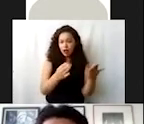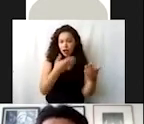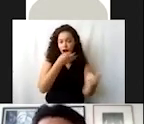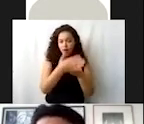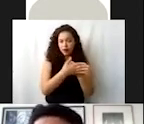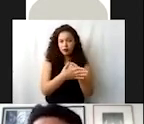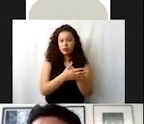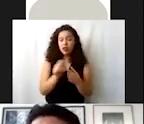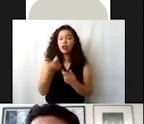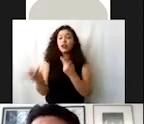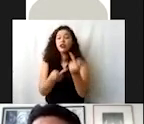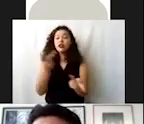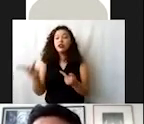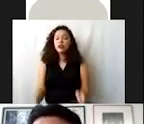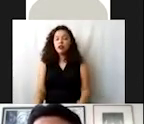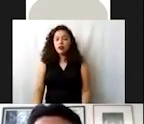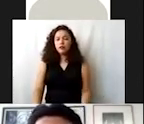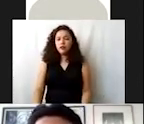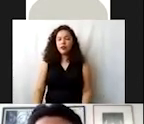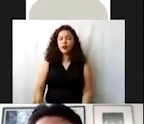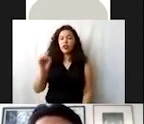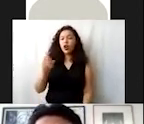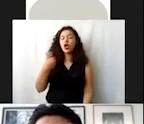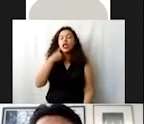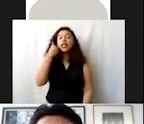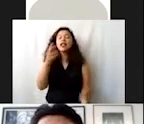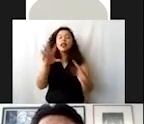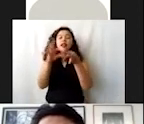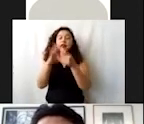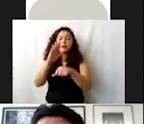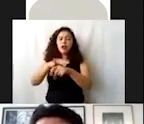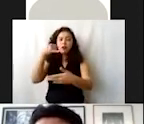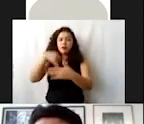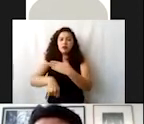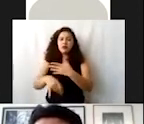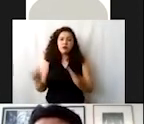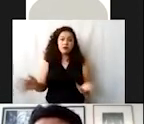¿Alguna otra pregunta? O si quieren exponerla,